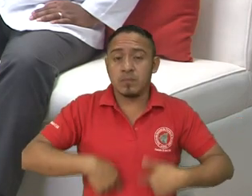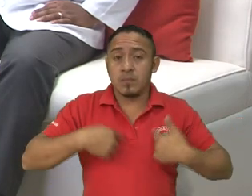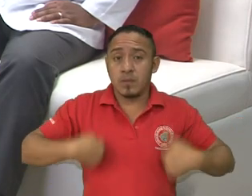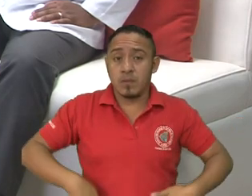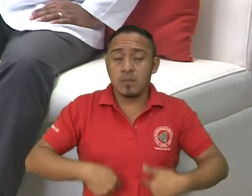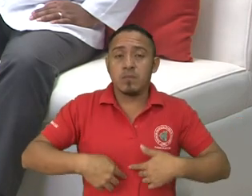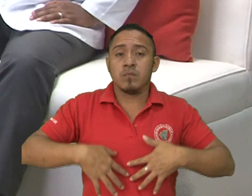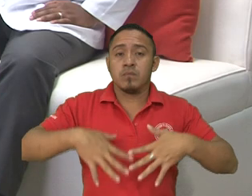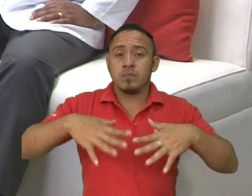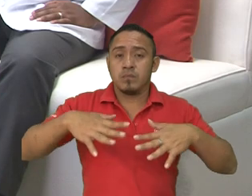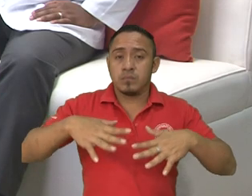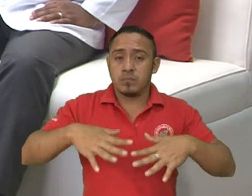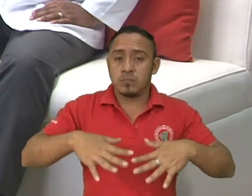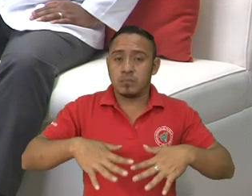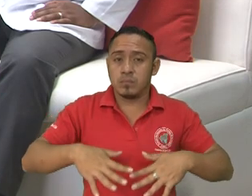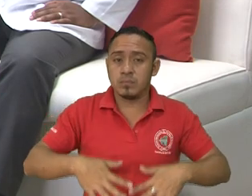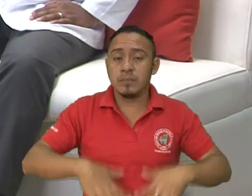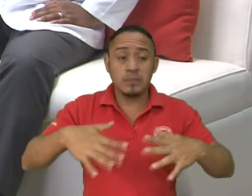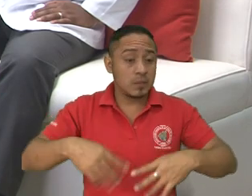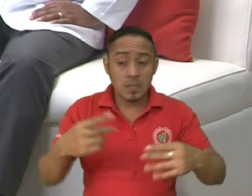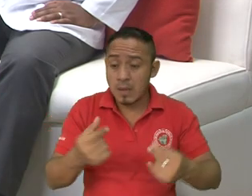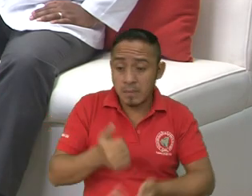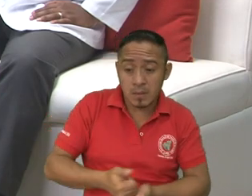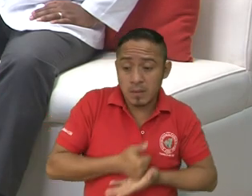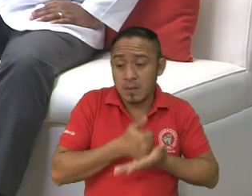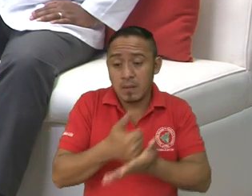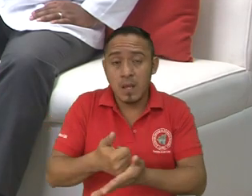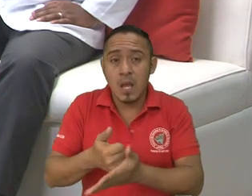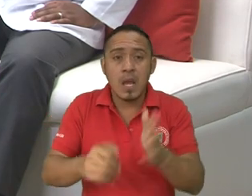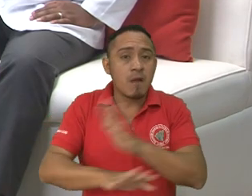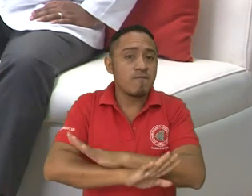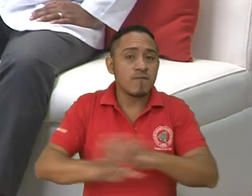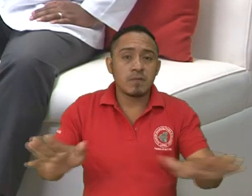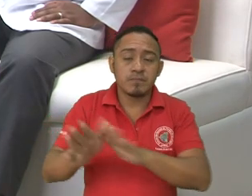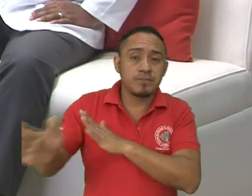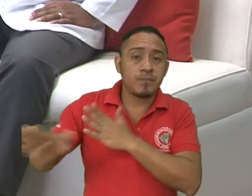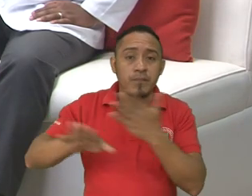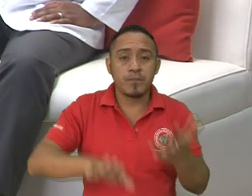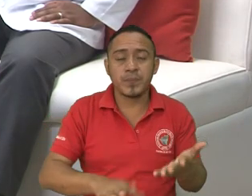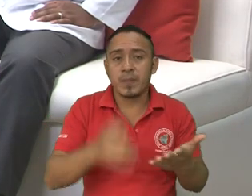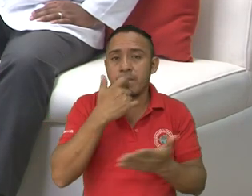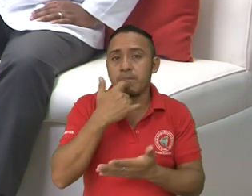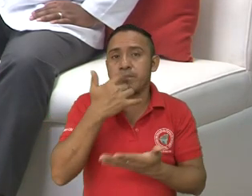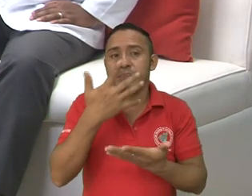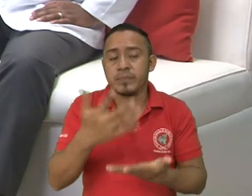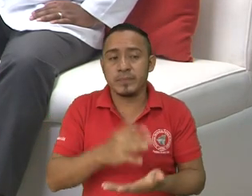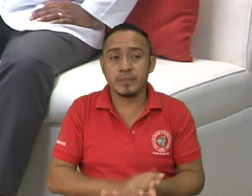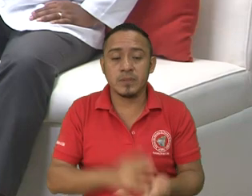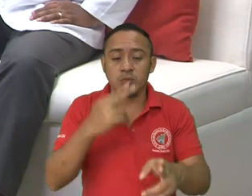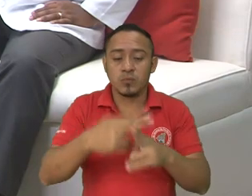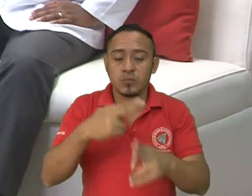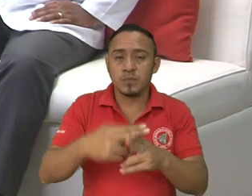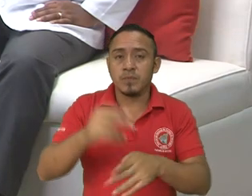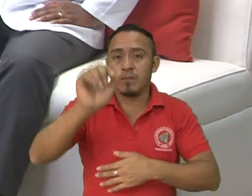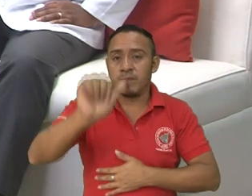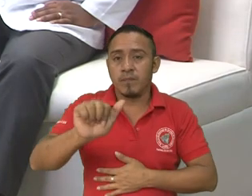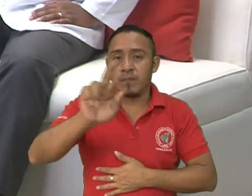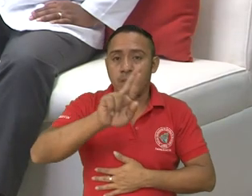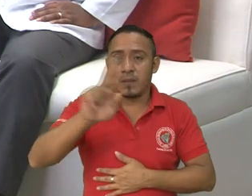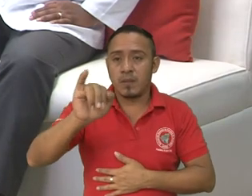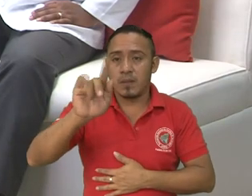respiran y el paciente, si no tiene una atención de inmediata, fallecen. La causa de esto es una arritmia cardíaca, la más